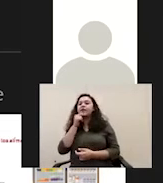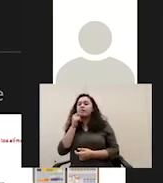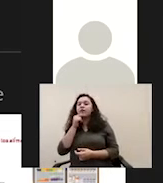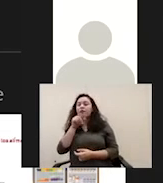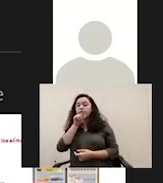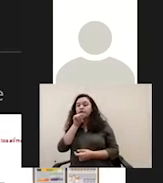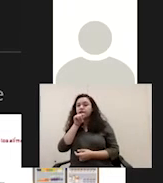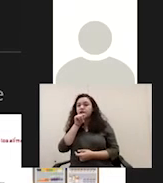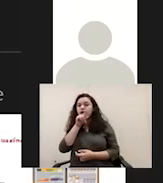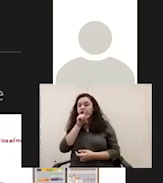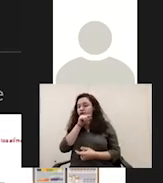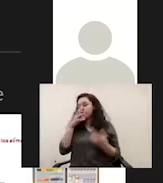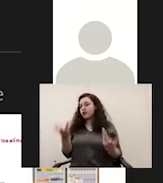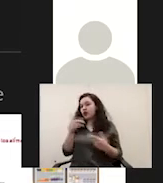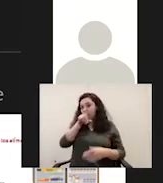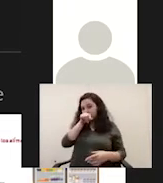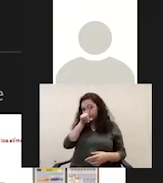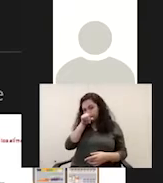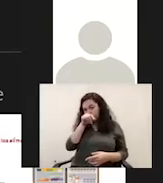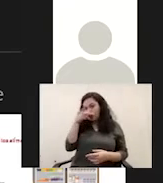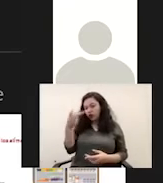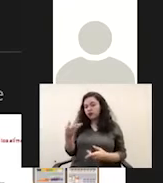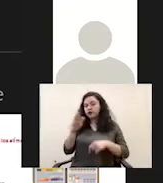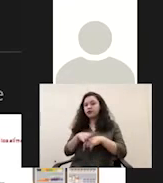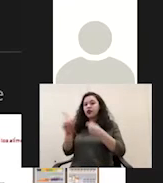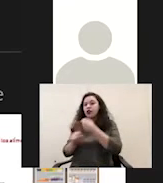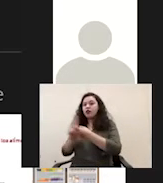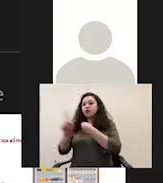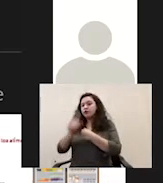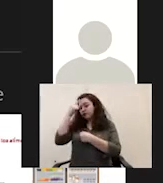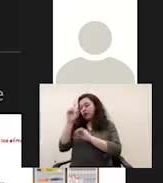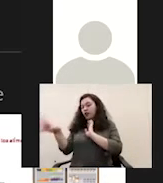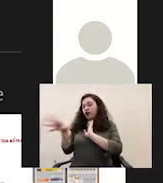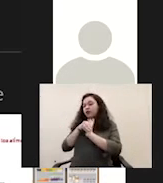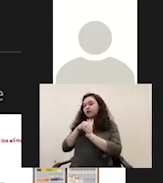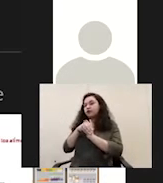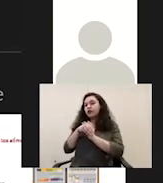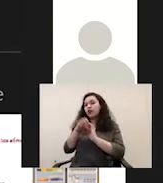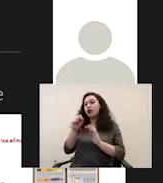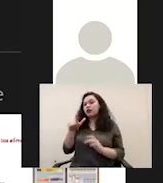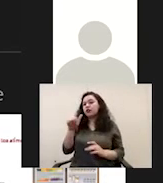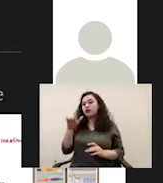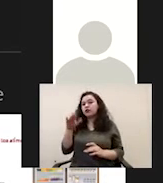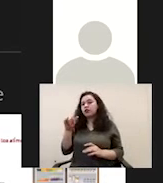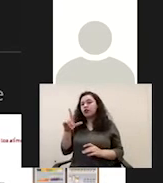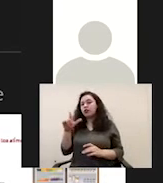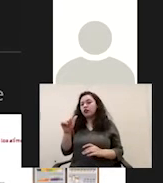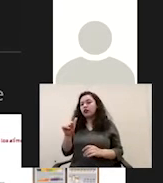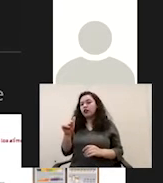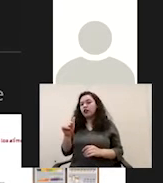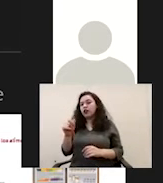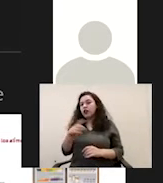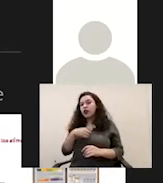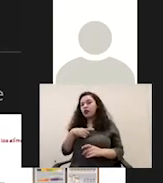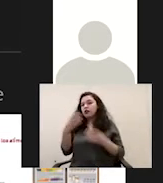probable que la carne de pollo es muy propensa a contener salmonela. Entonces, hay que utilizar